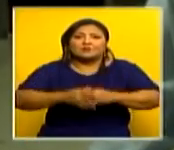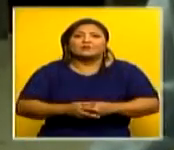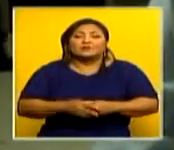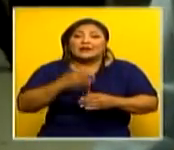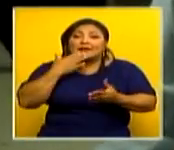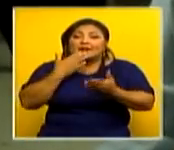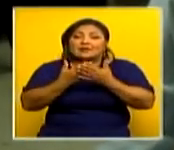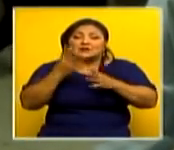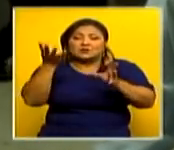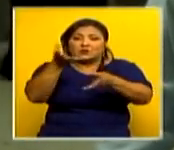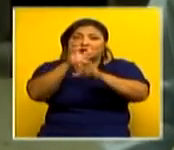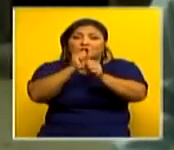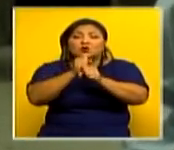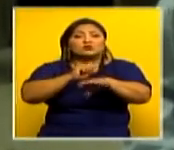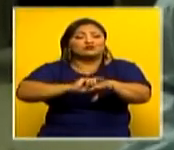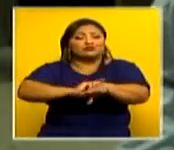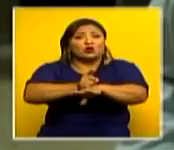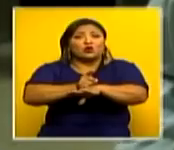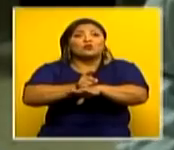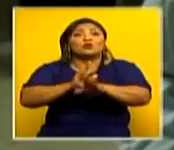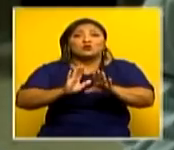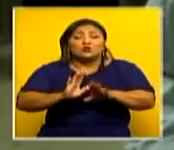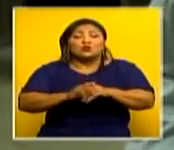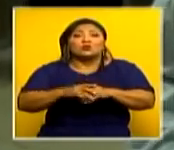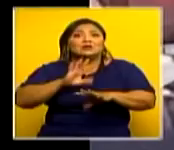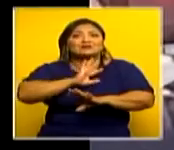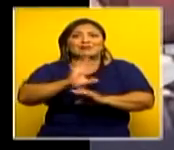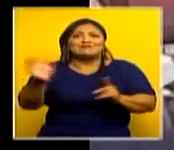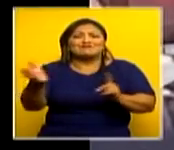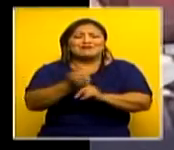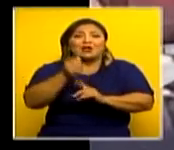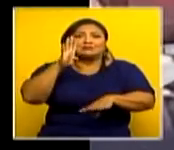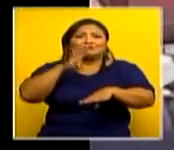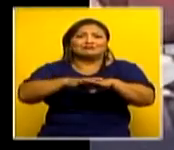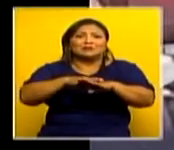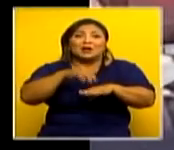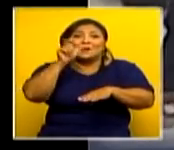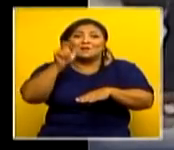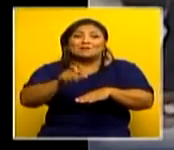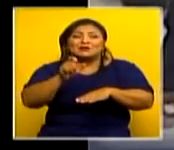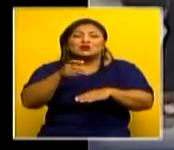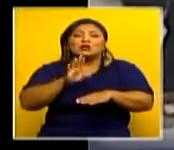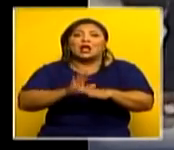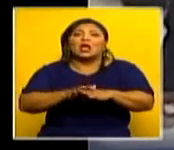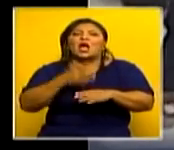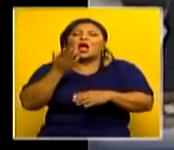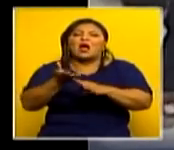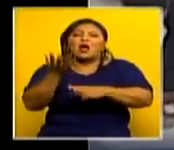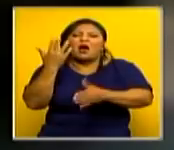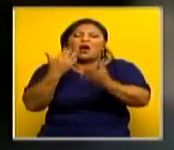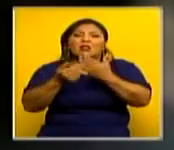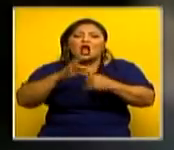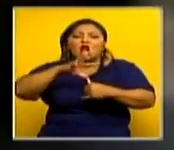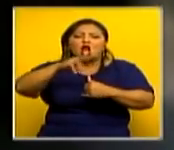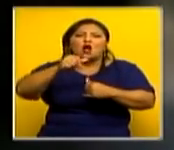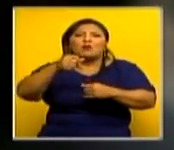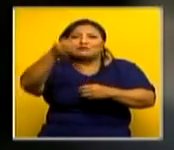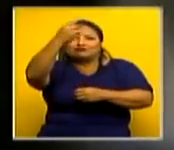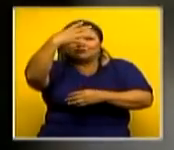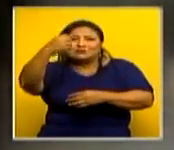Gracias, buenas noches. Hace pocos minutos se logró la detención del sujeto que había cometido algunos robos en semáforos